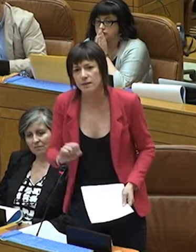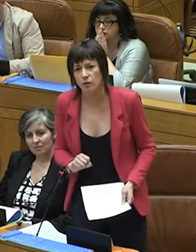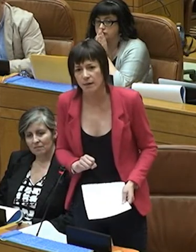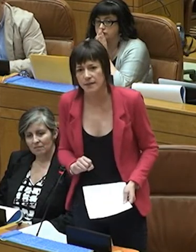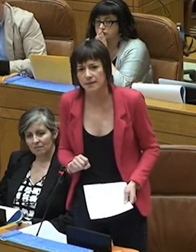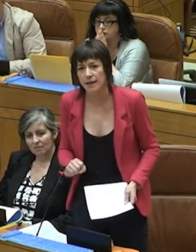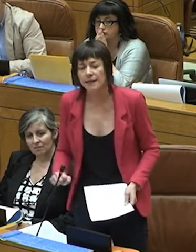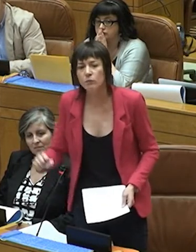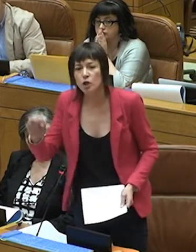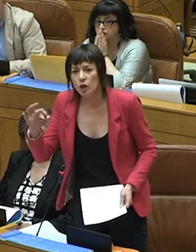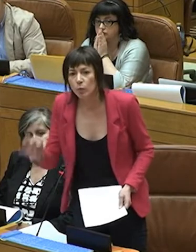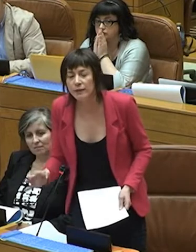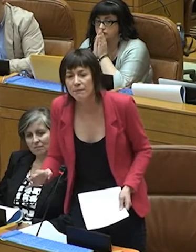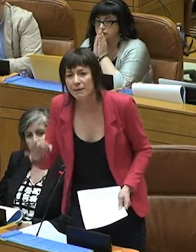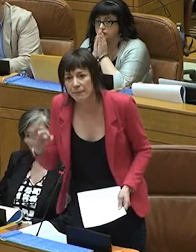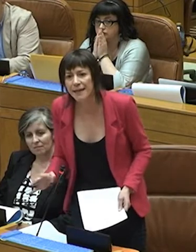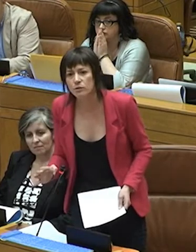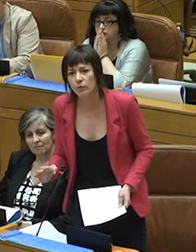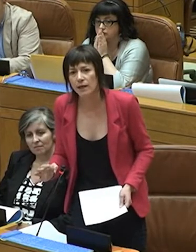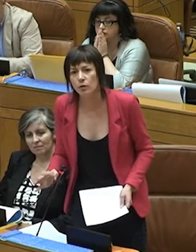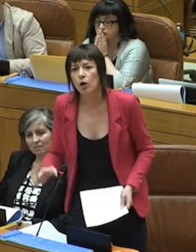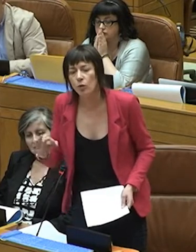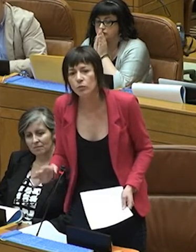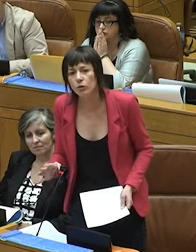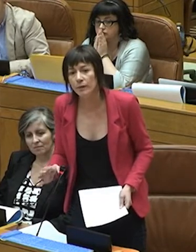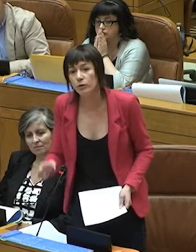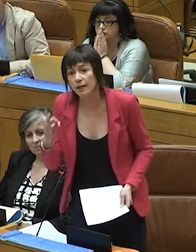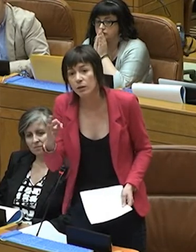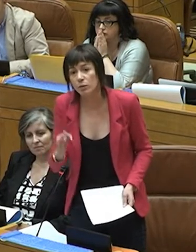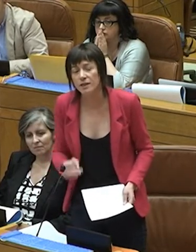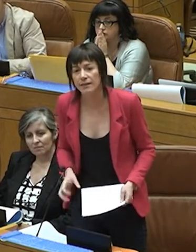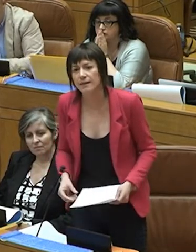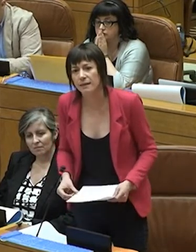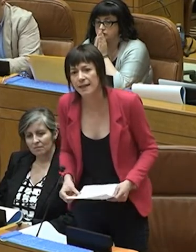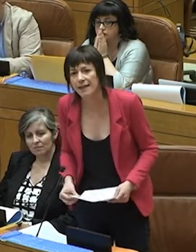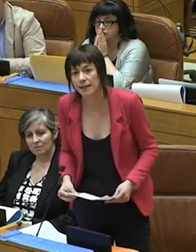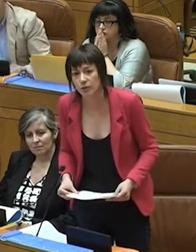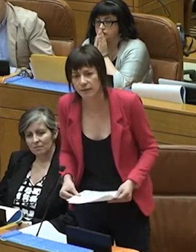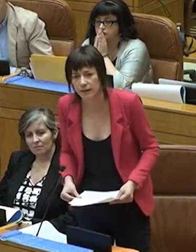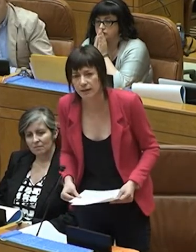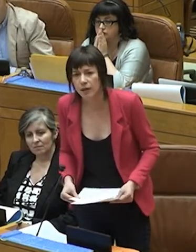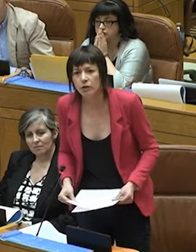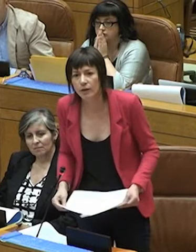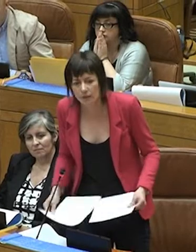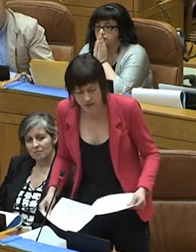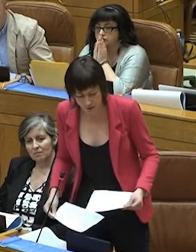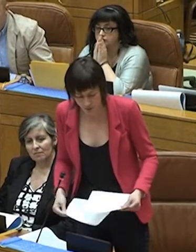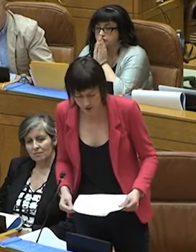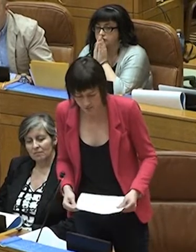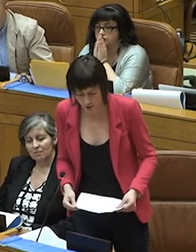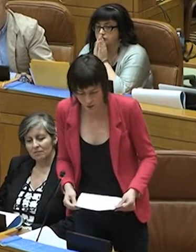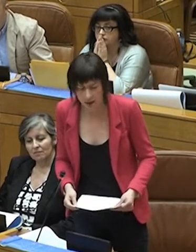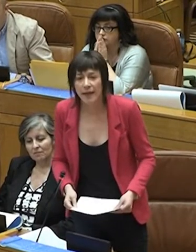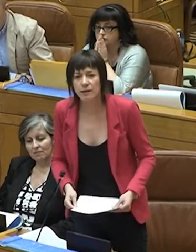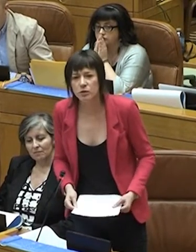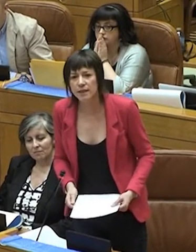concreta sobre a mesa. Temos un tema ben estudado con un documento que creo que vostede debería de coñecer. E o grave, señor Núñez